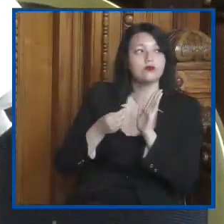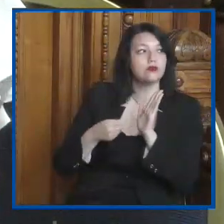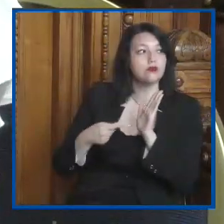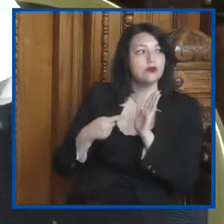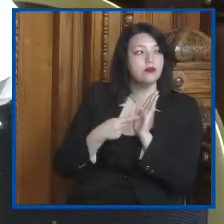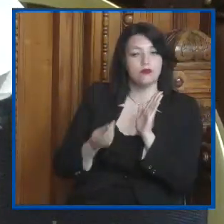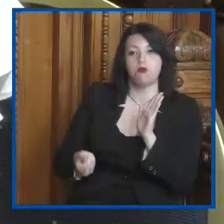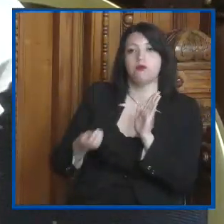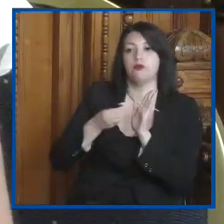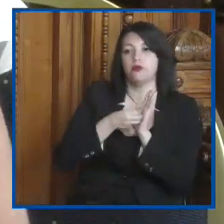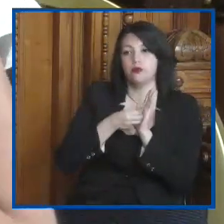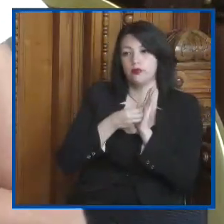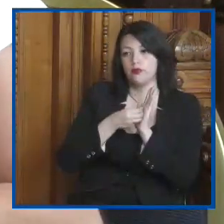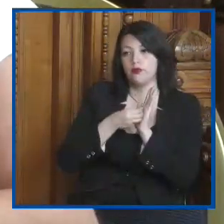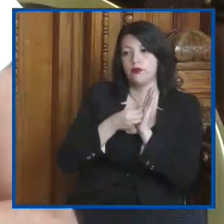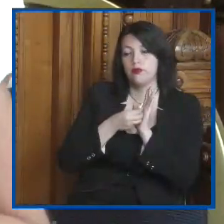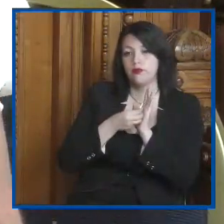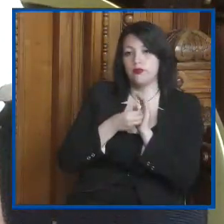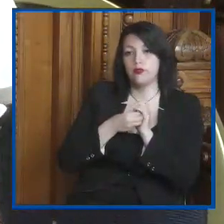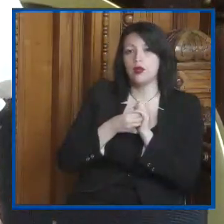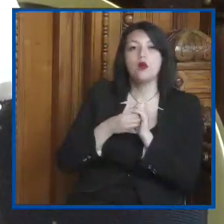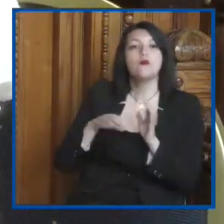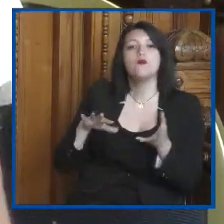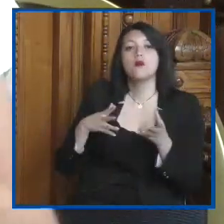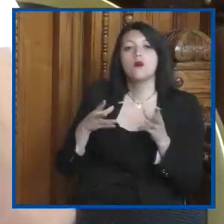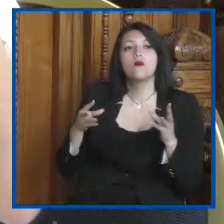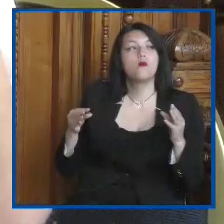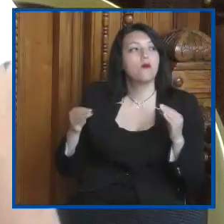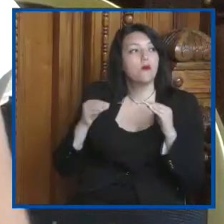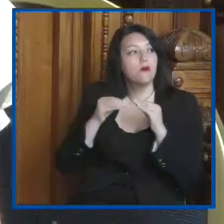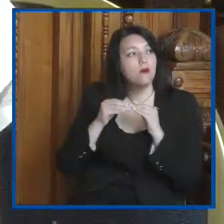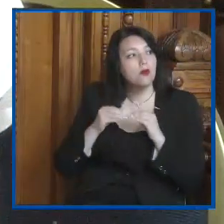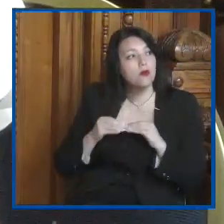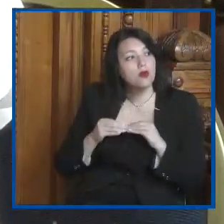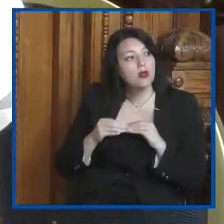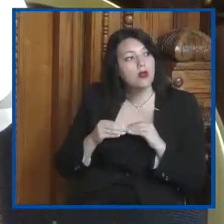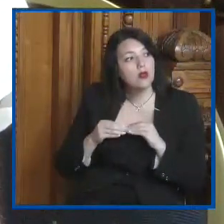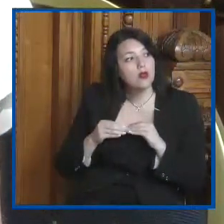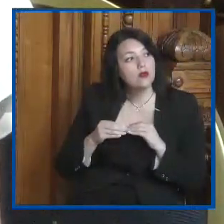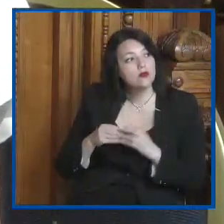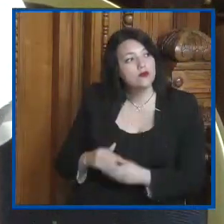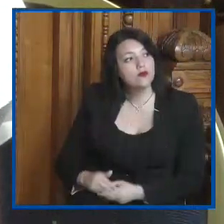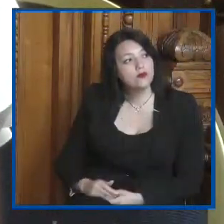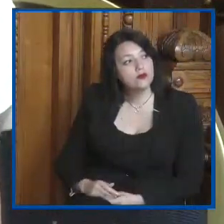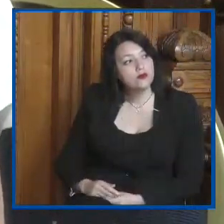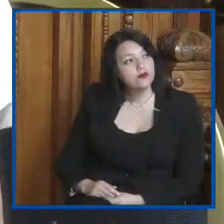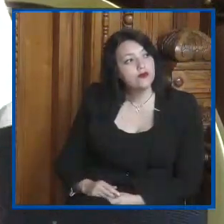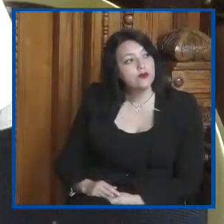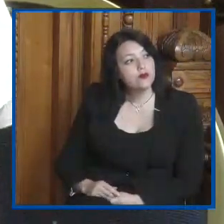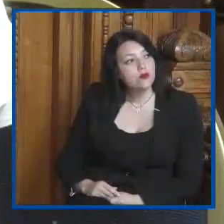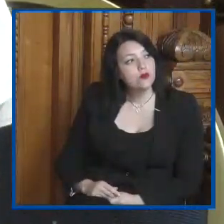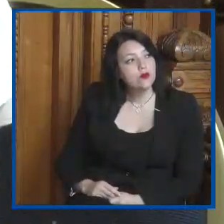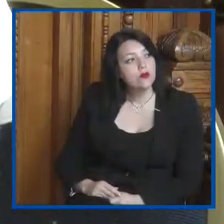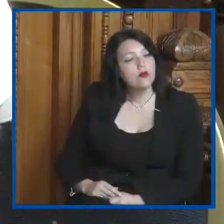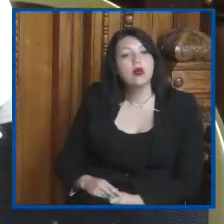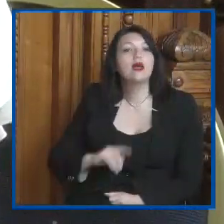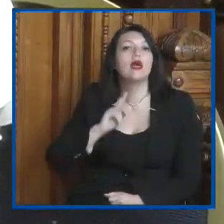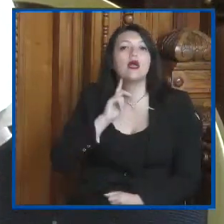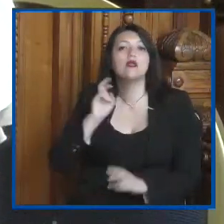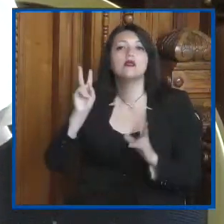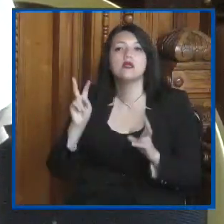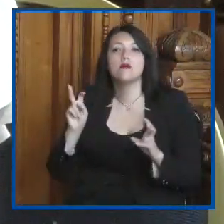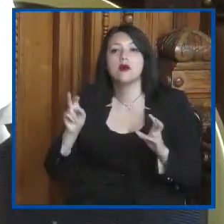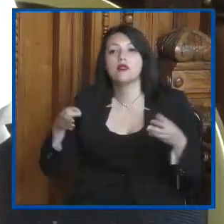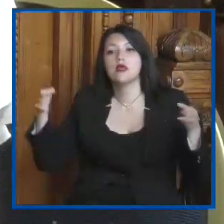fijo por un poco más del promedio de lo que debería llevar teniendo en cuenta eso. Que el tema de explicar lleva